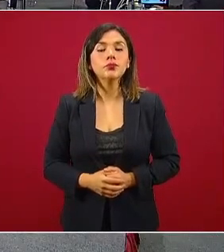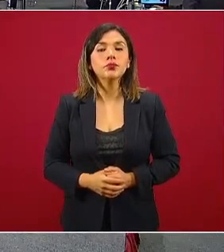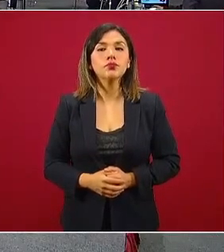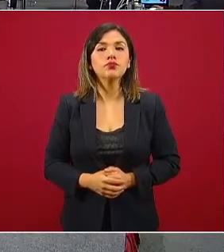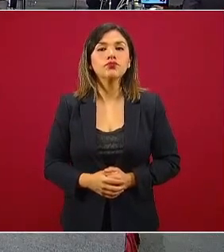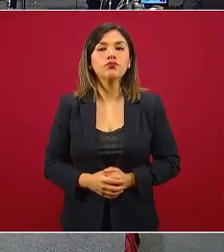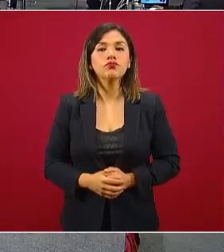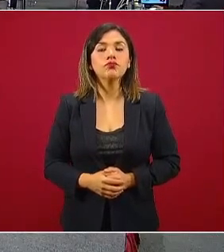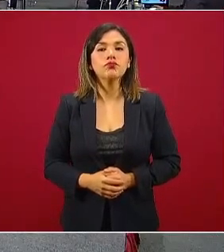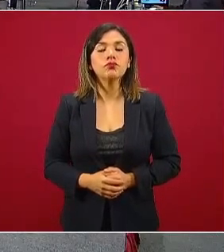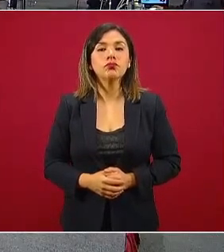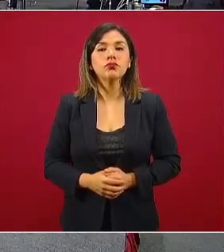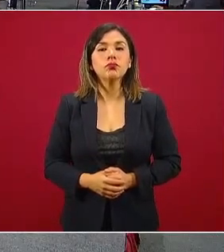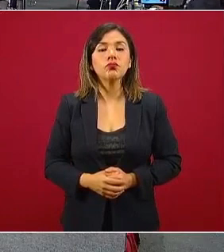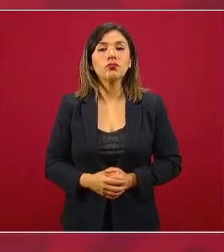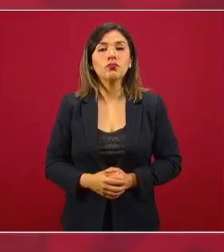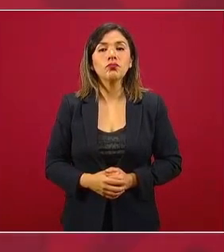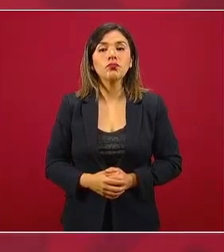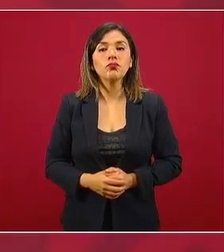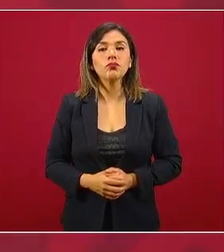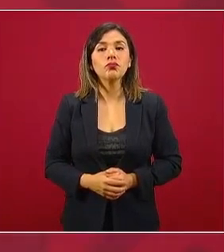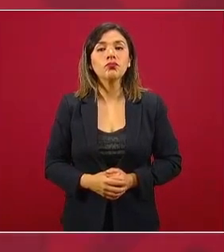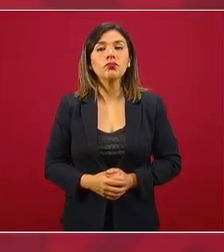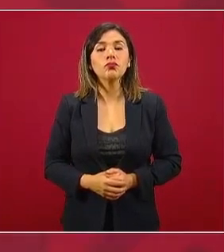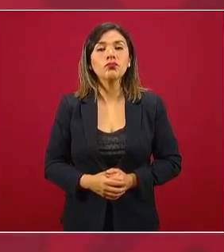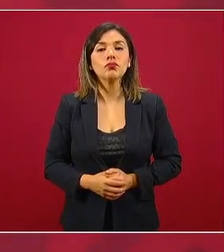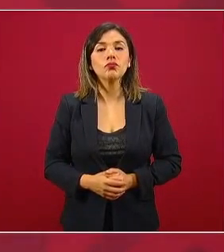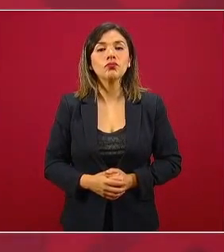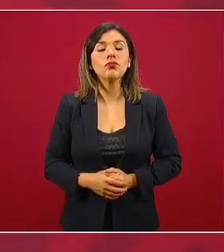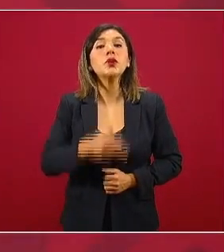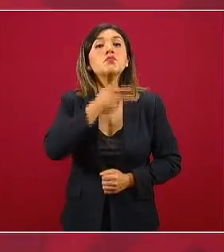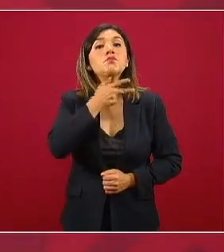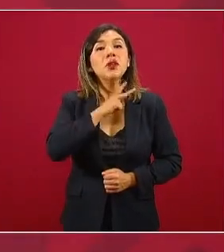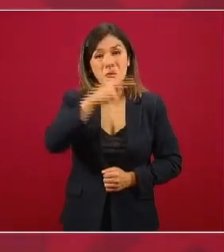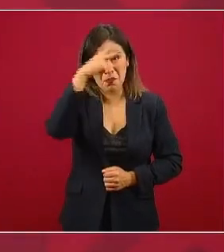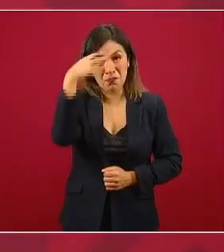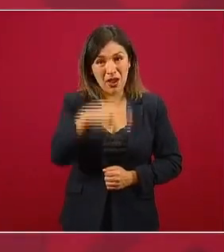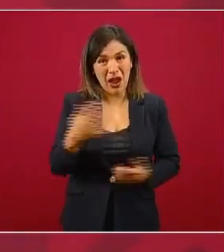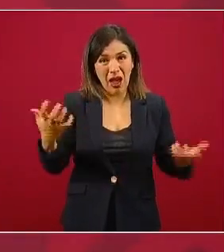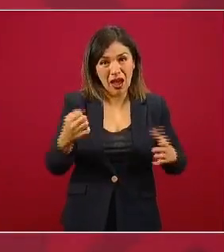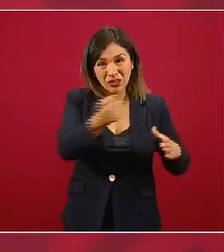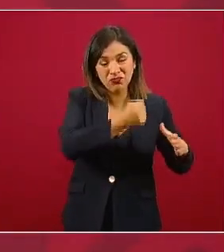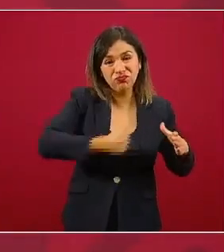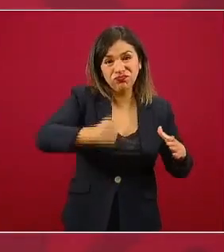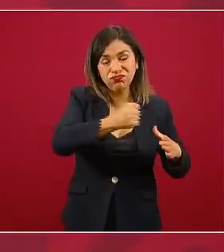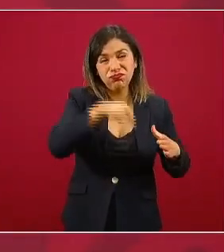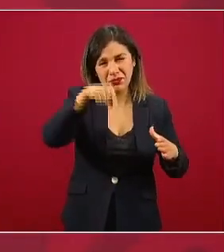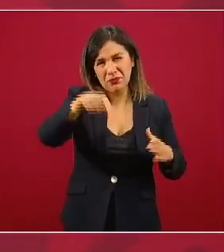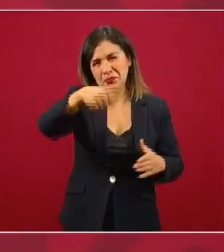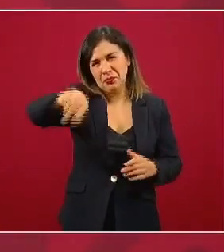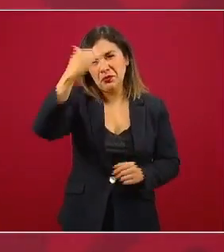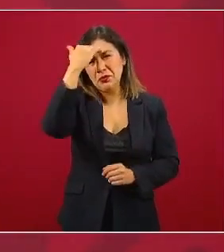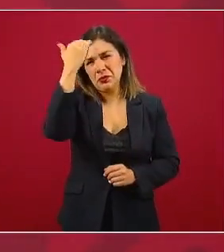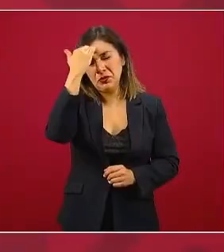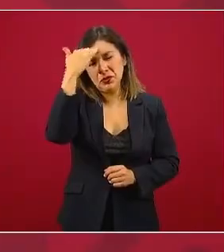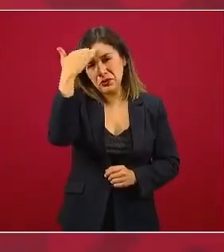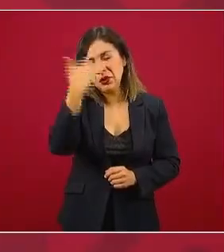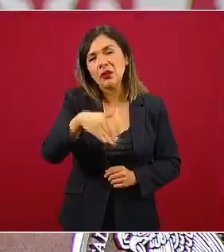la mezcla del petróleo de México, como sabemos,